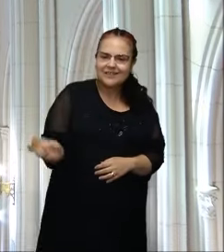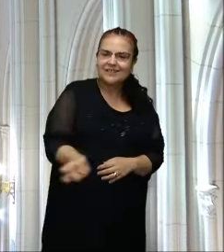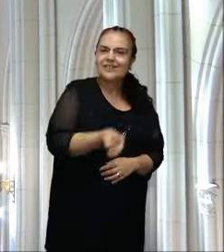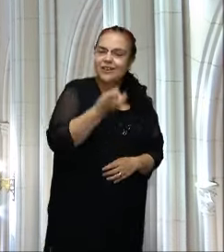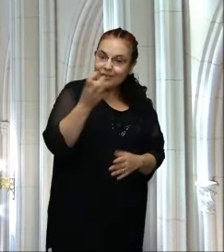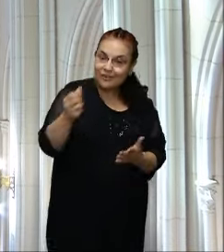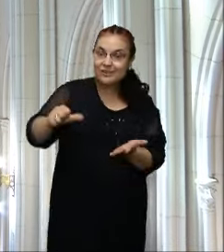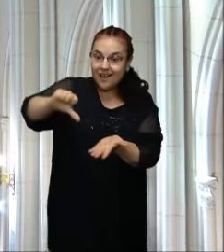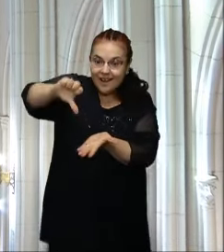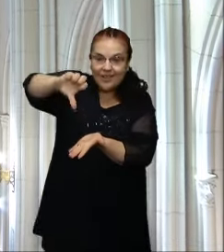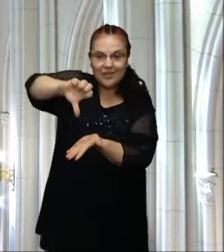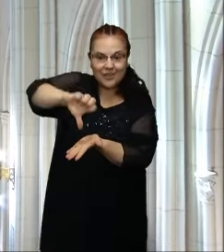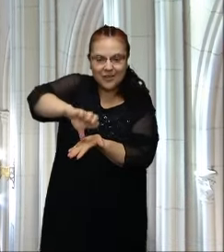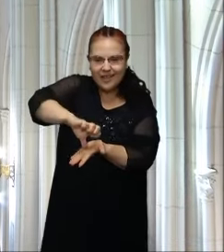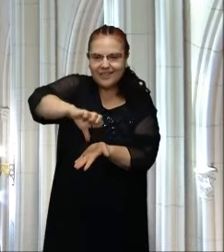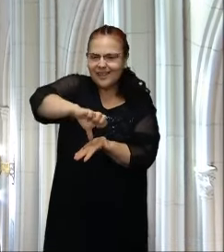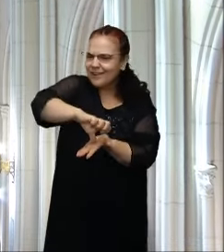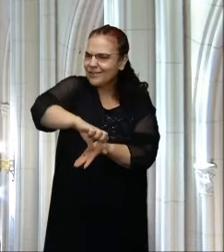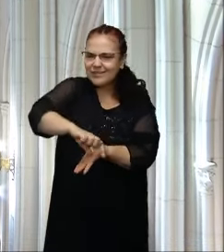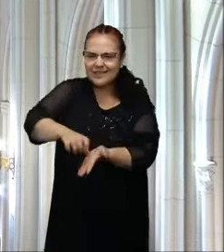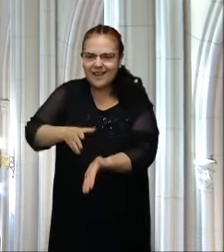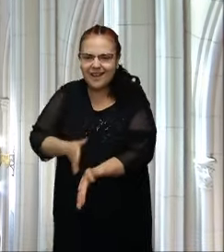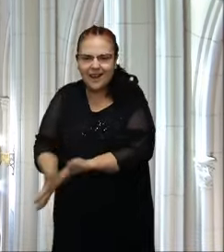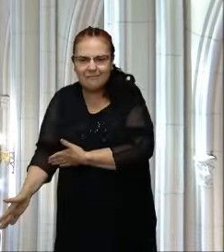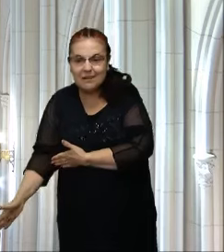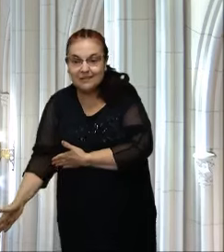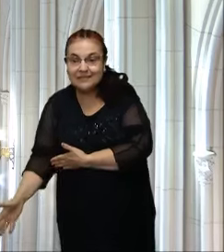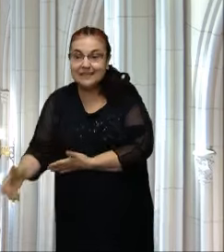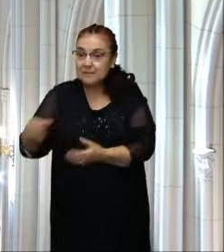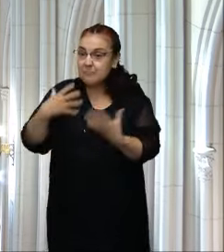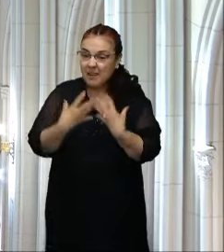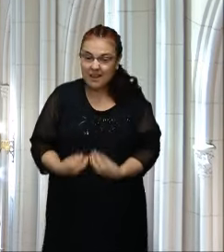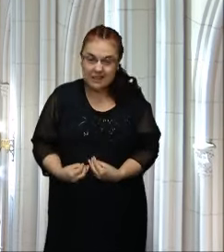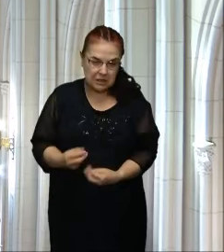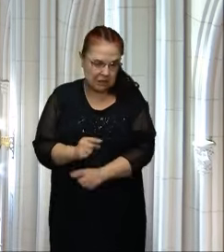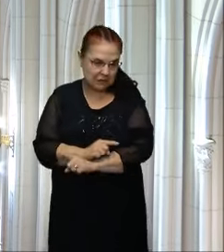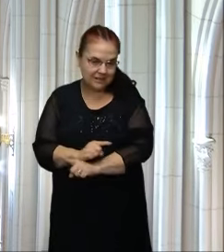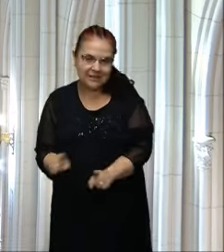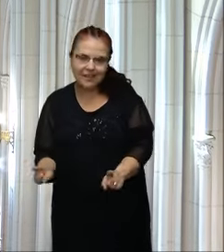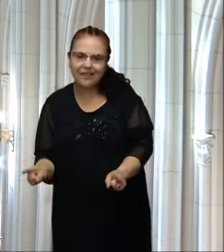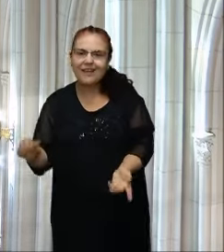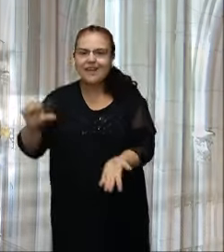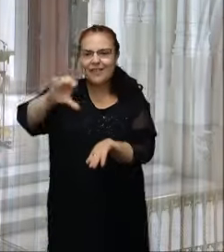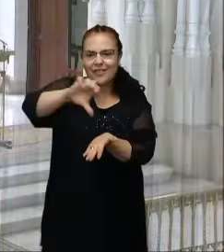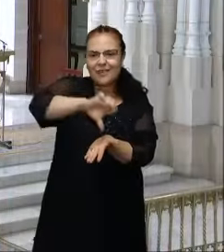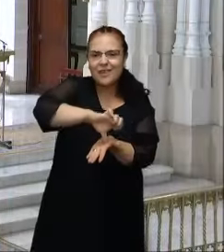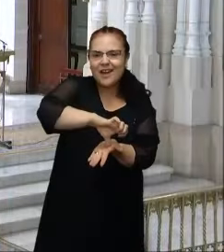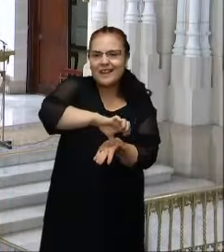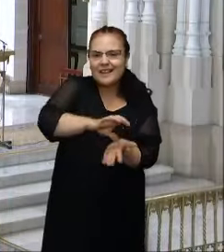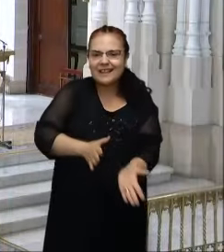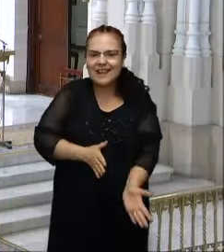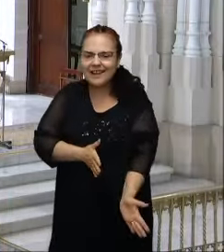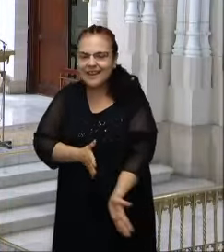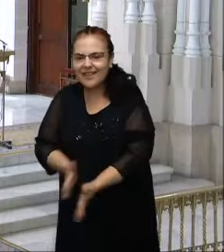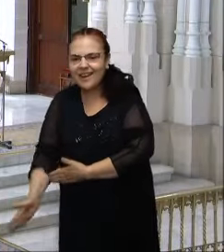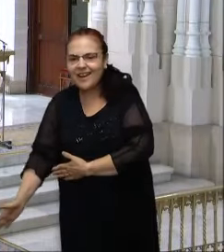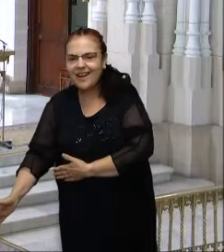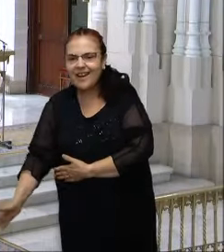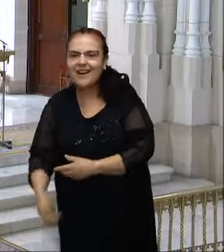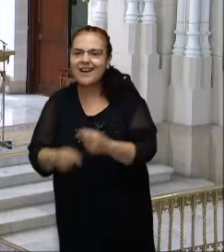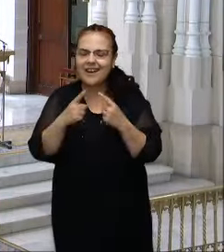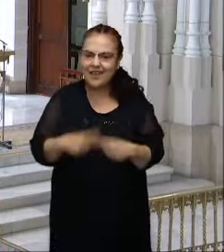alcanzar otra ciudad que no se acaba, sin penas ni tristezas, ni una